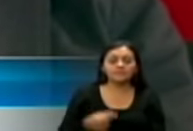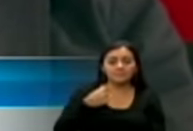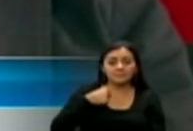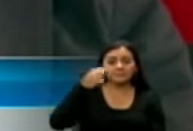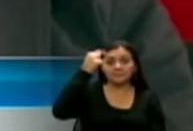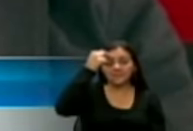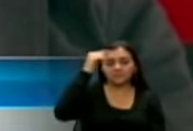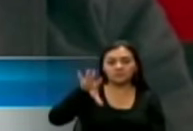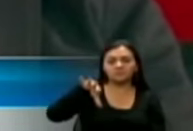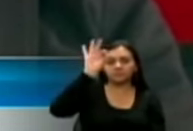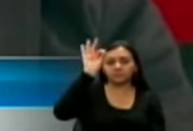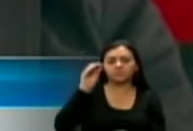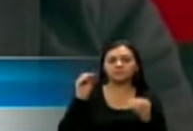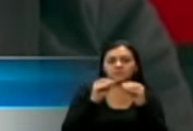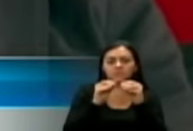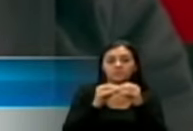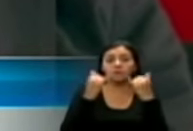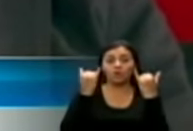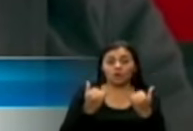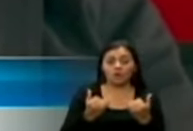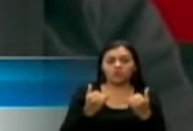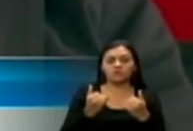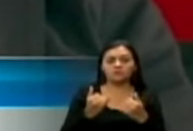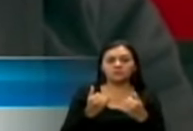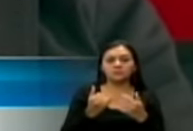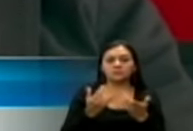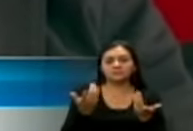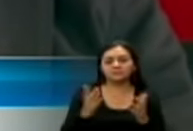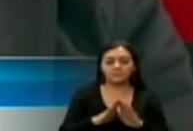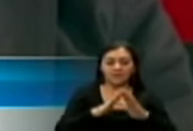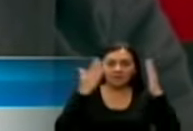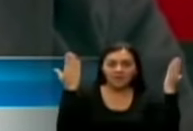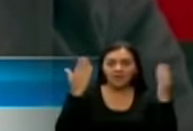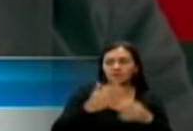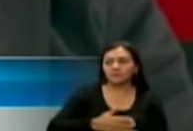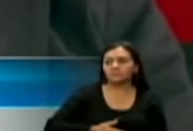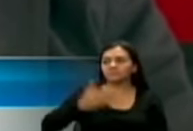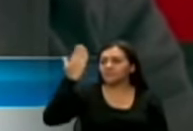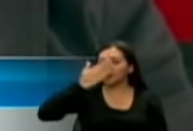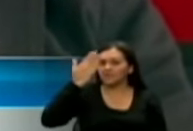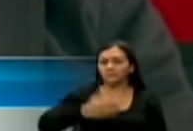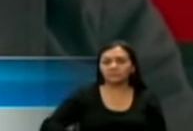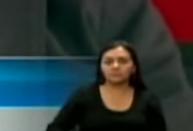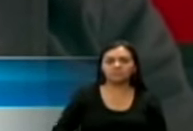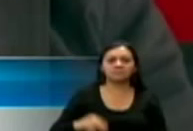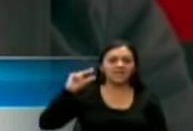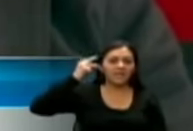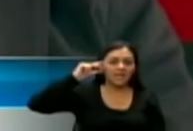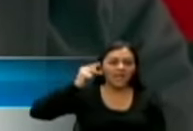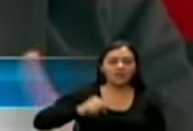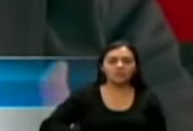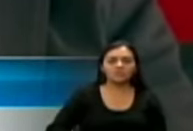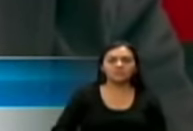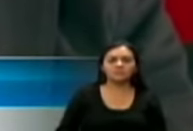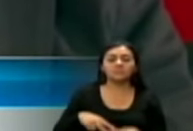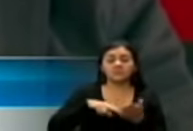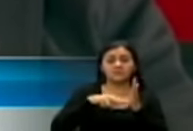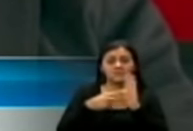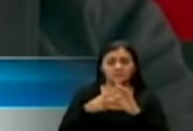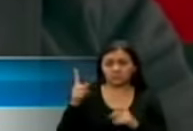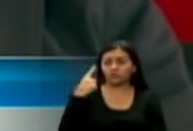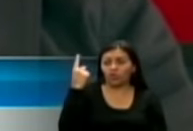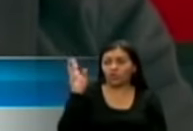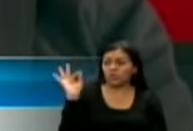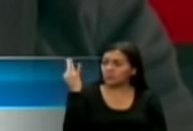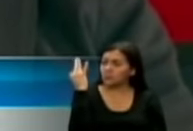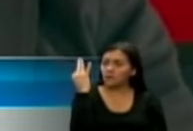tomar en cuenta que hoy muchos de los diarios o canales de televisión o radios no son simples vehículos de información